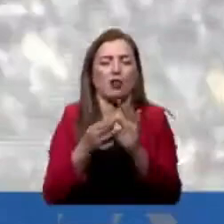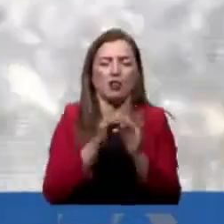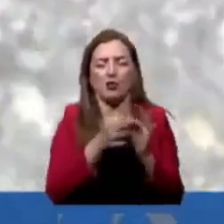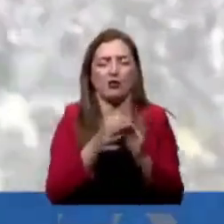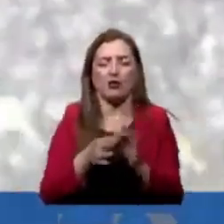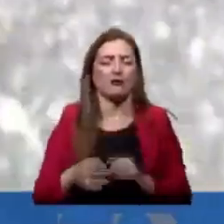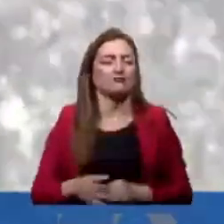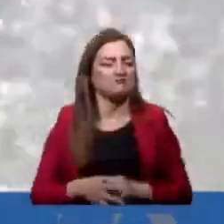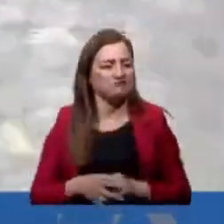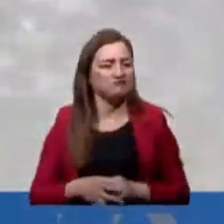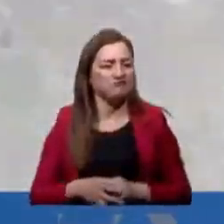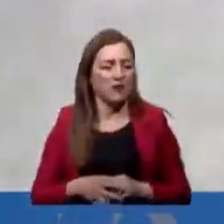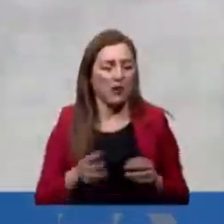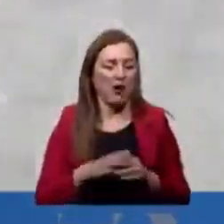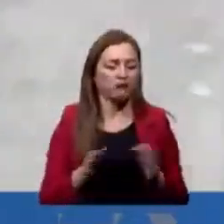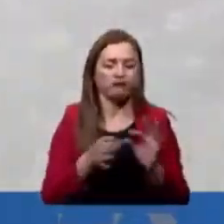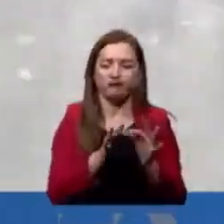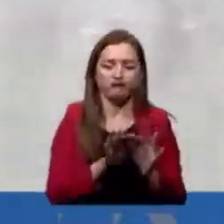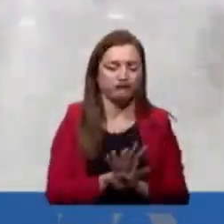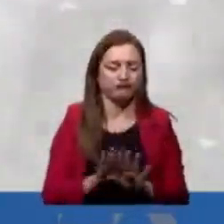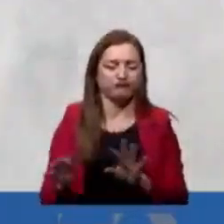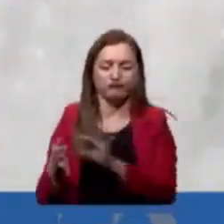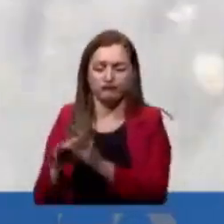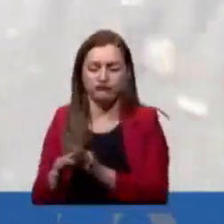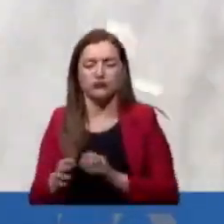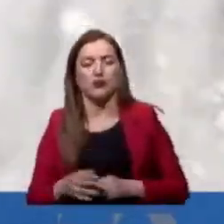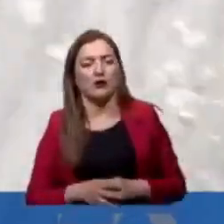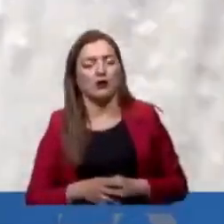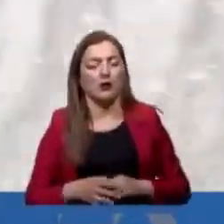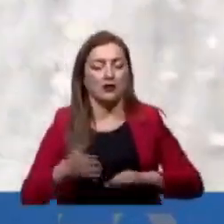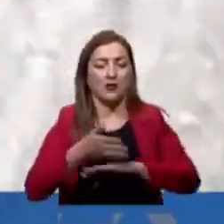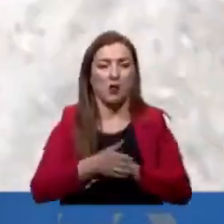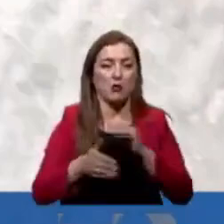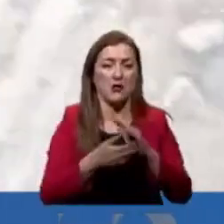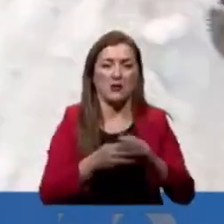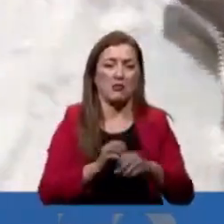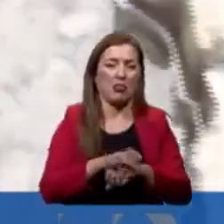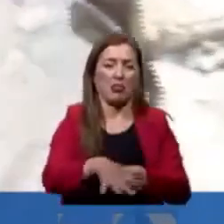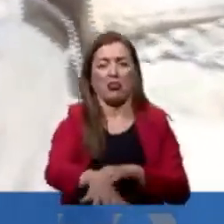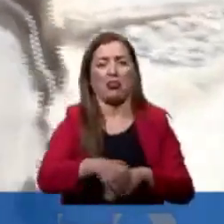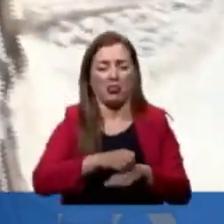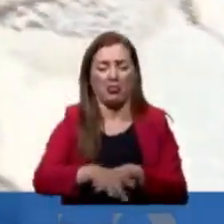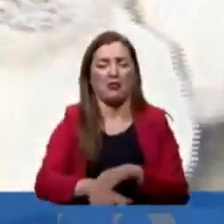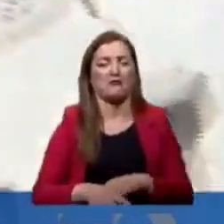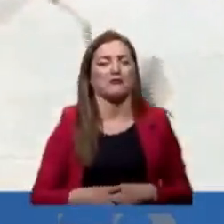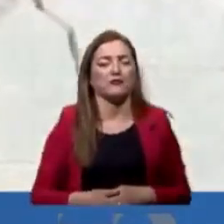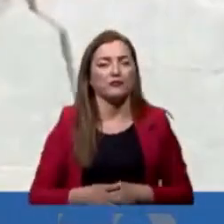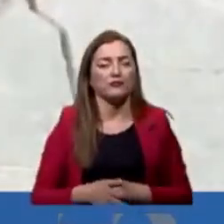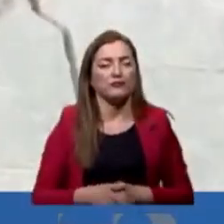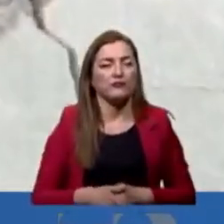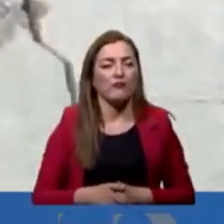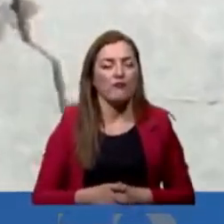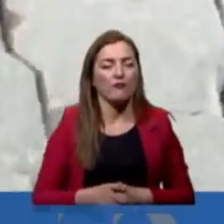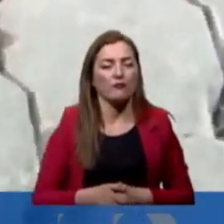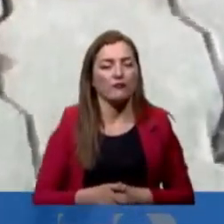agua. Y una fuga de agua que había por este lado. Y después, como ustedes ven otra vez, por la fuerza del agua está